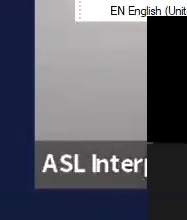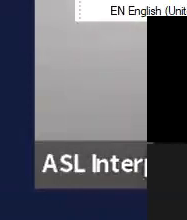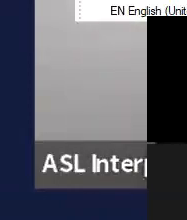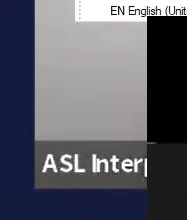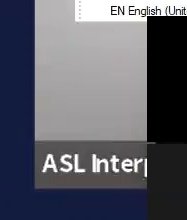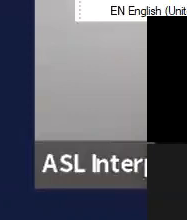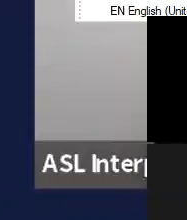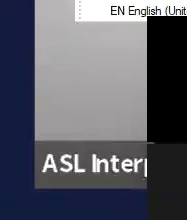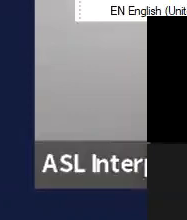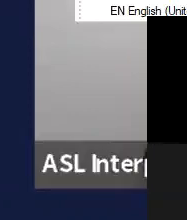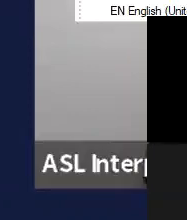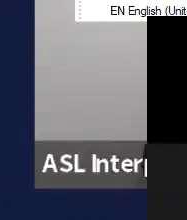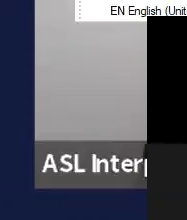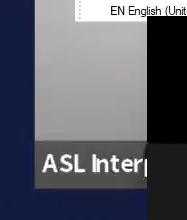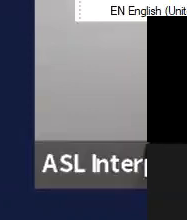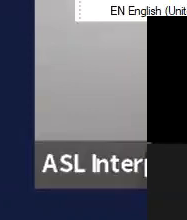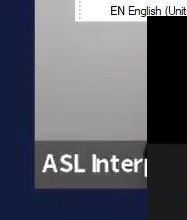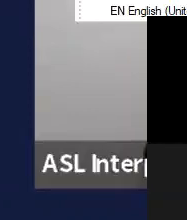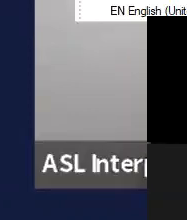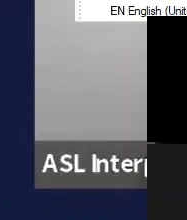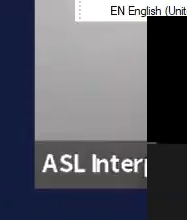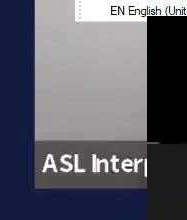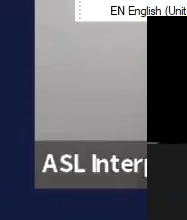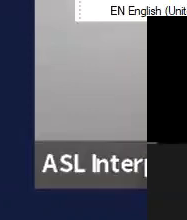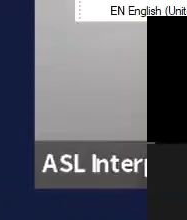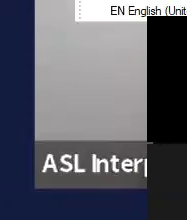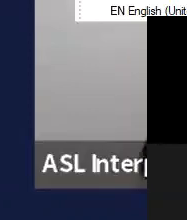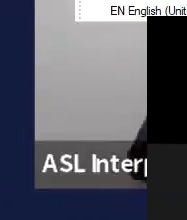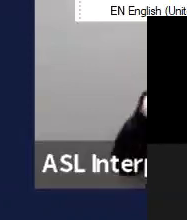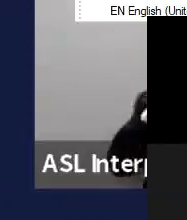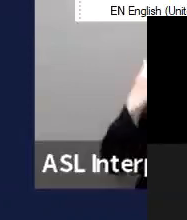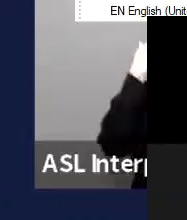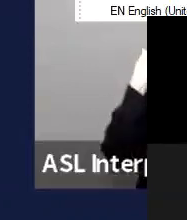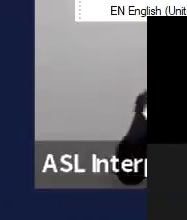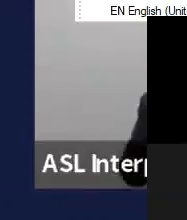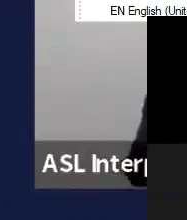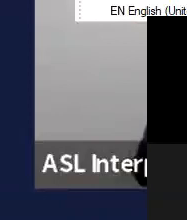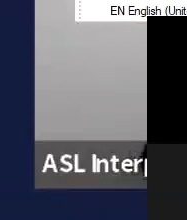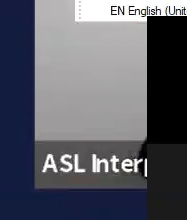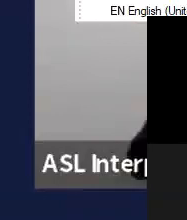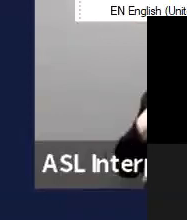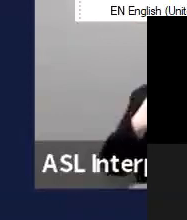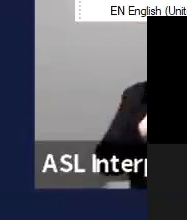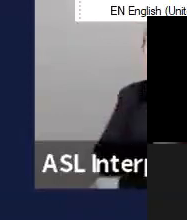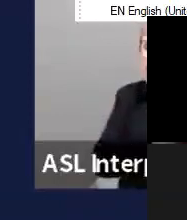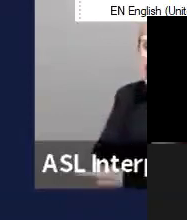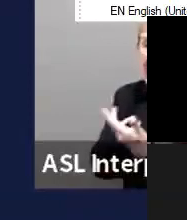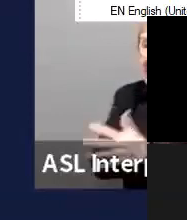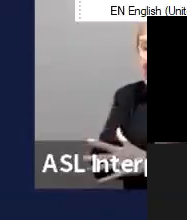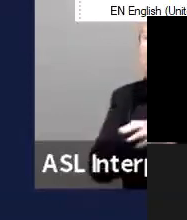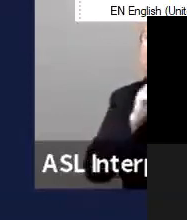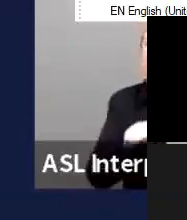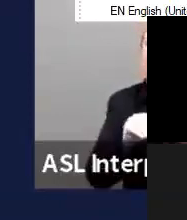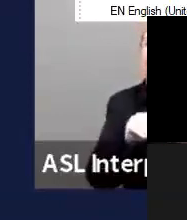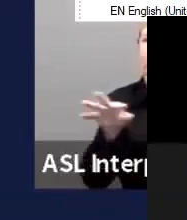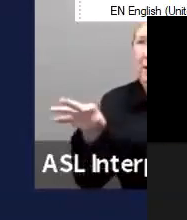no, es una política universal porque ahora sabemos que los individuos vacunados sí pueden propagar a